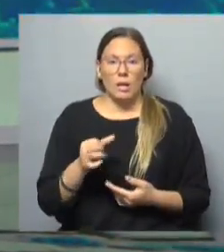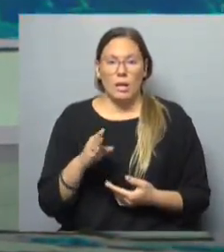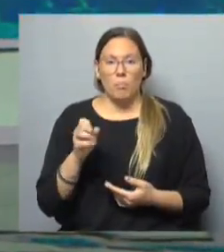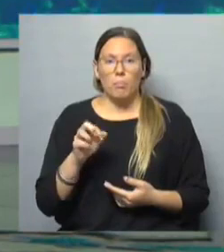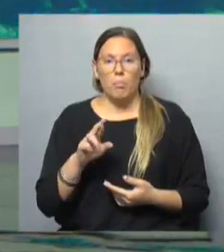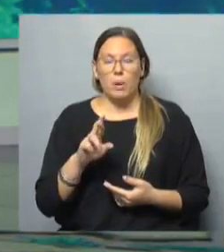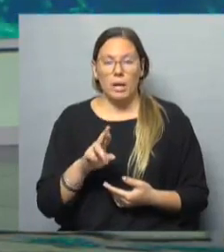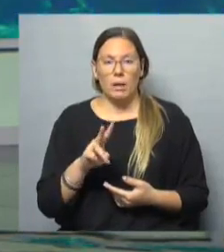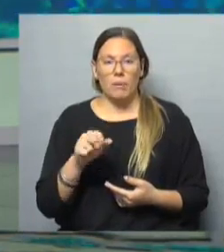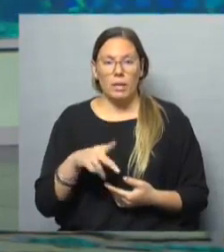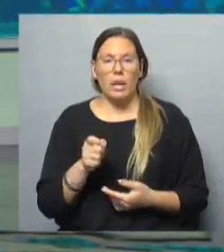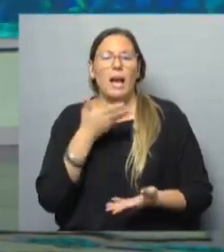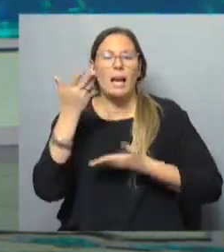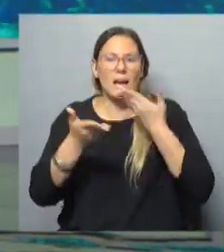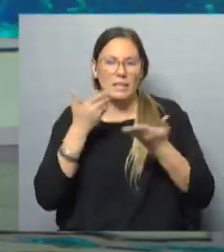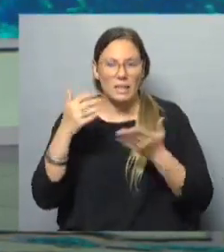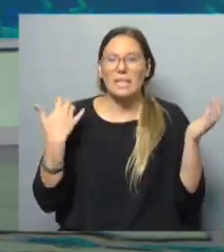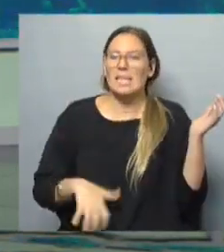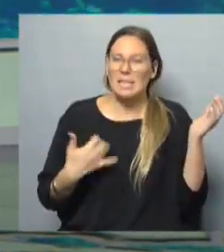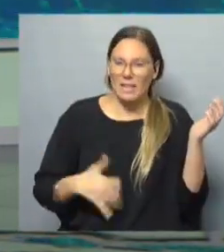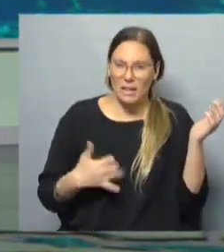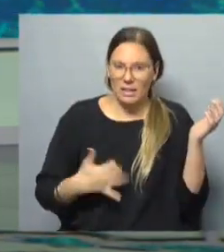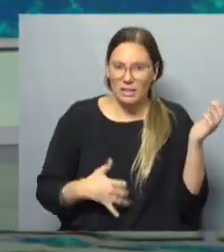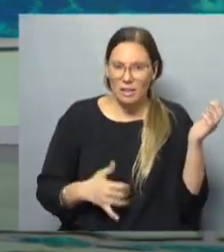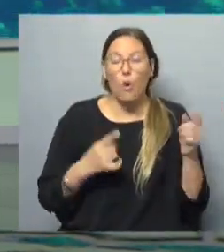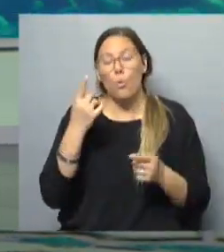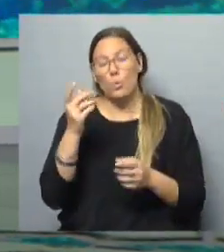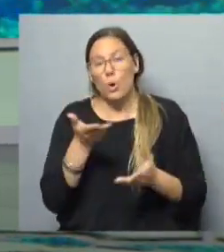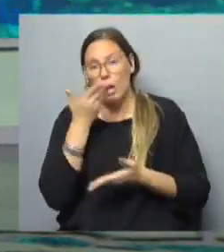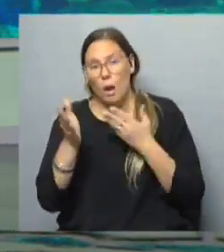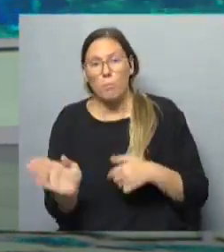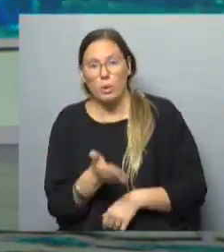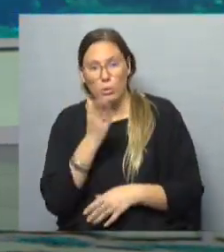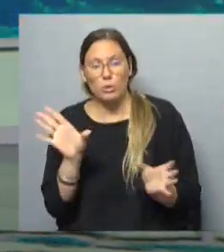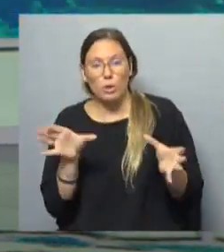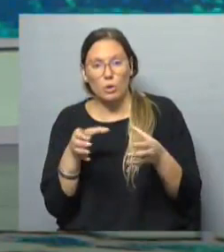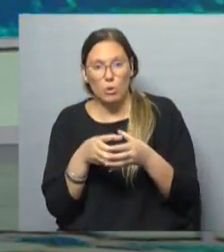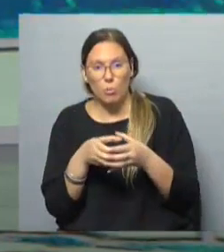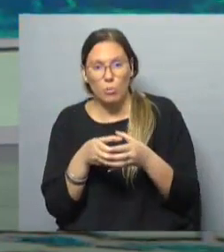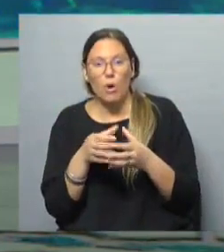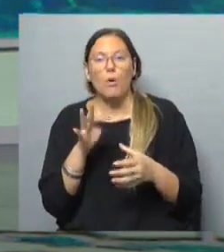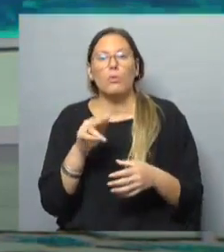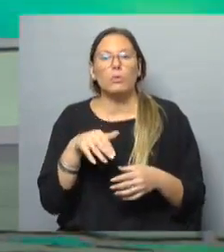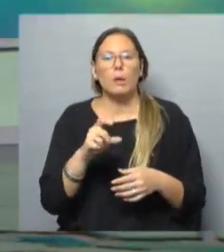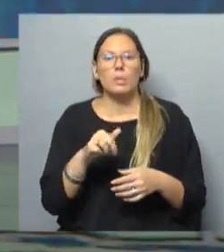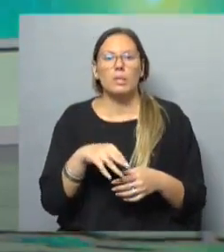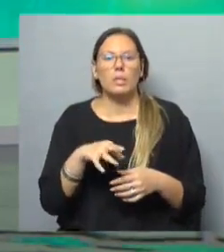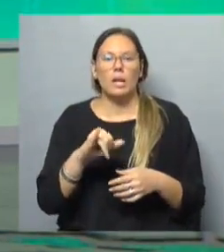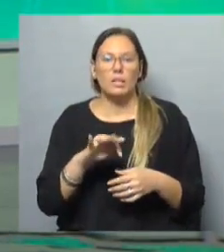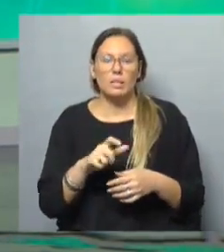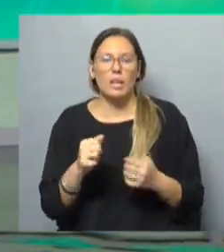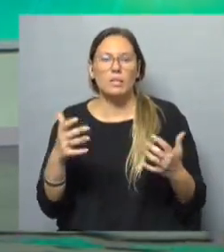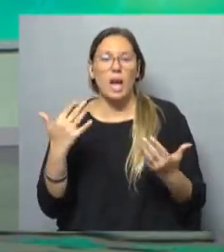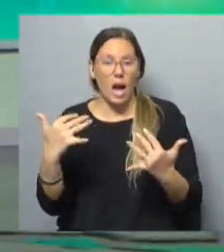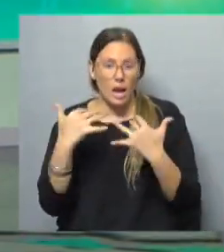Venegas, cantante, guitarrista. Uno de los cantantes, productor de Los Fundamentalistas del Aire Acondicionado. Así que va a estar divino el programa